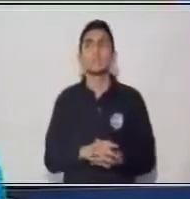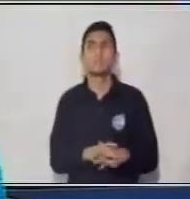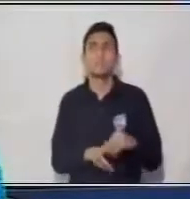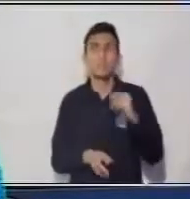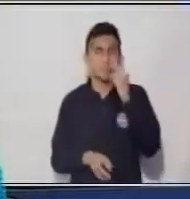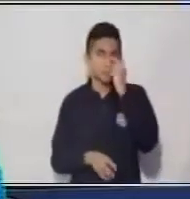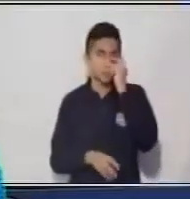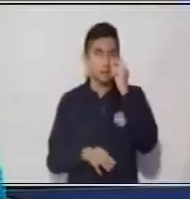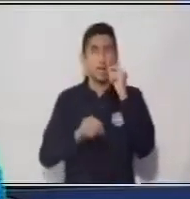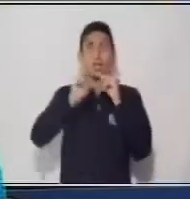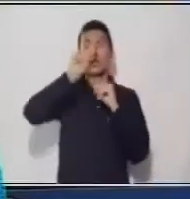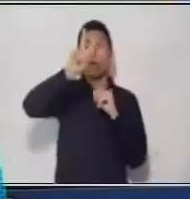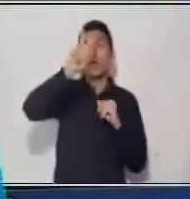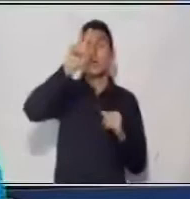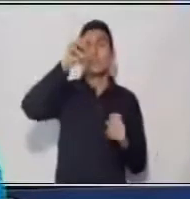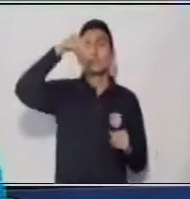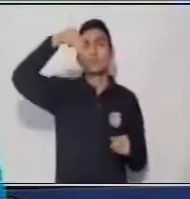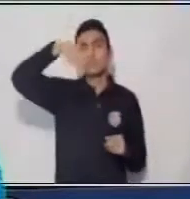por segundo.